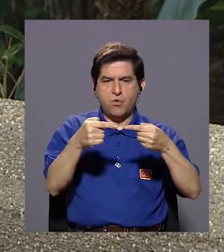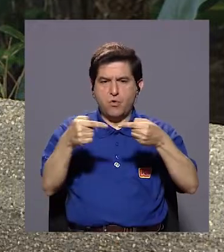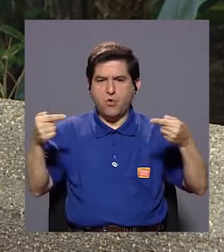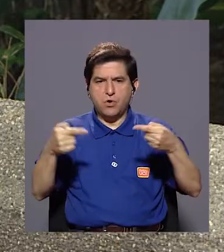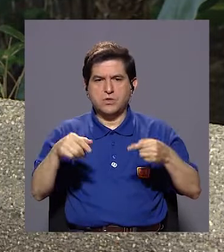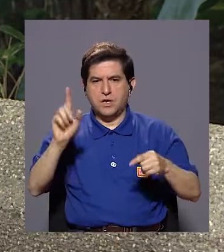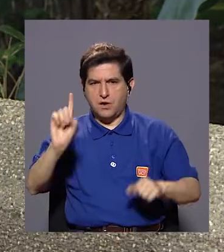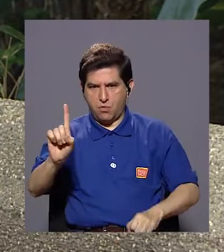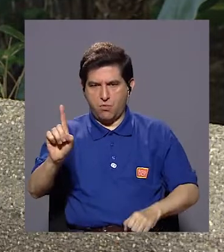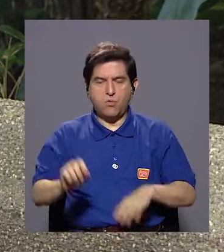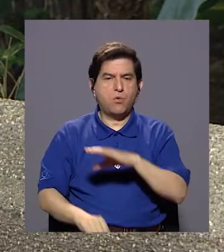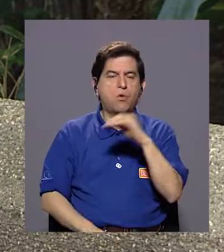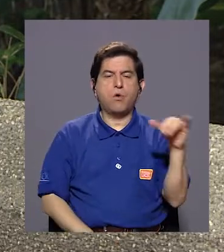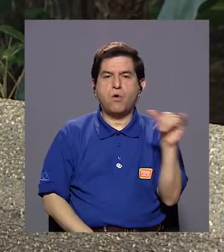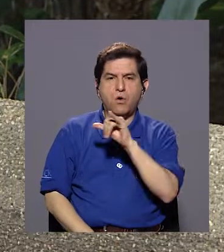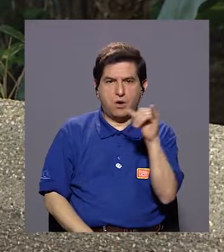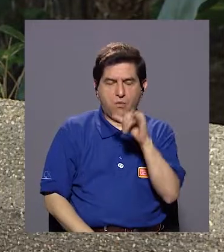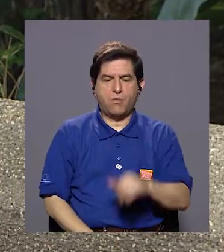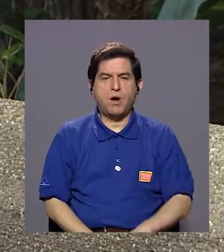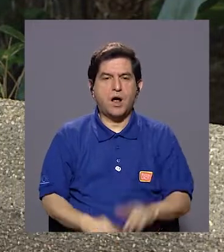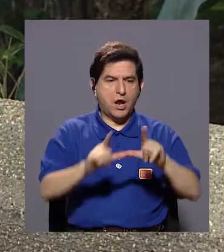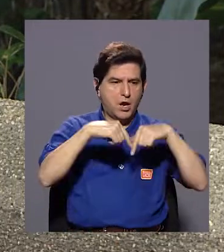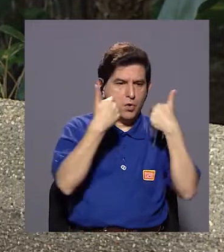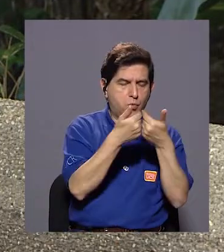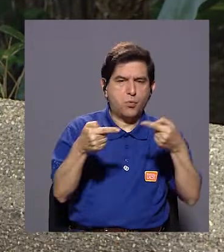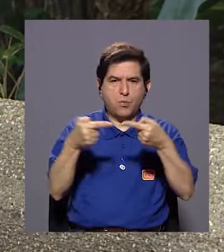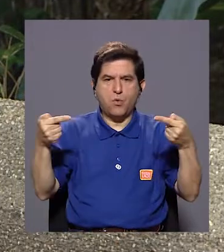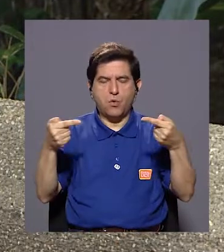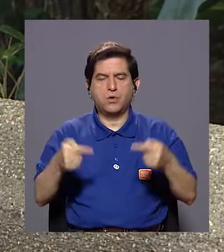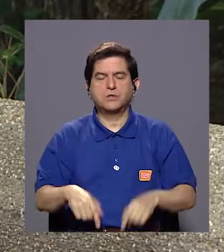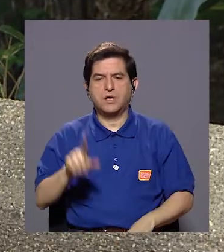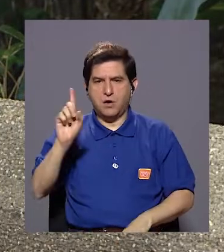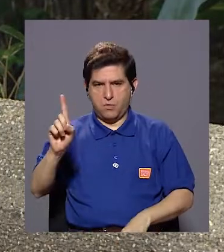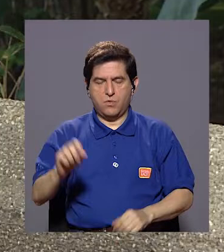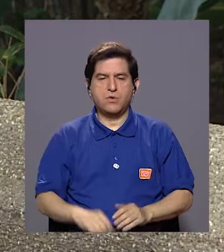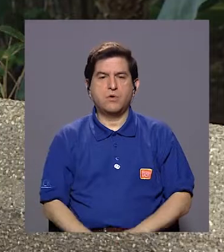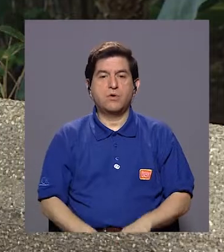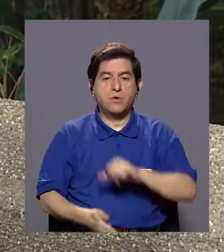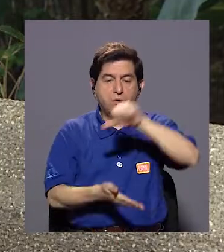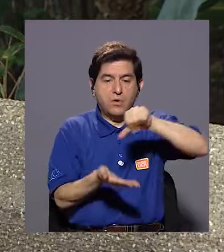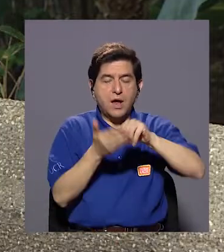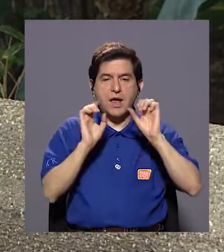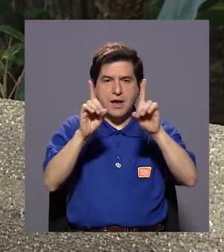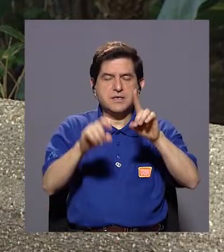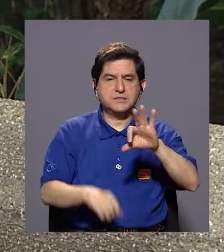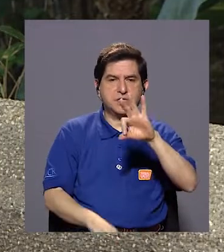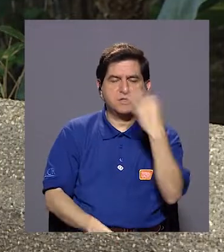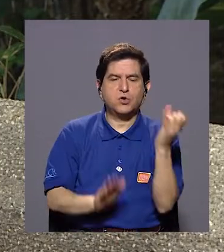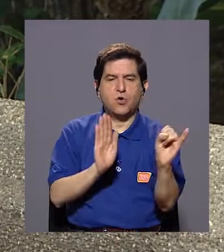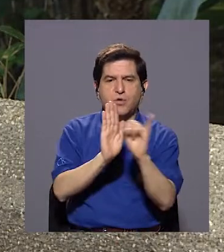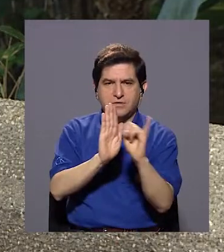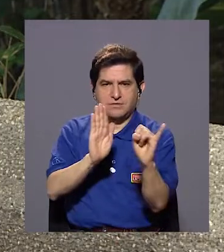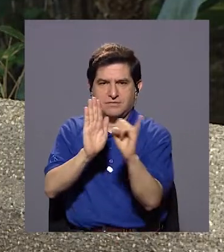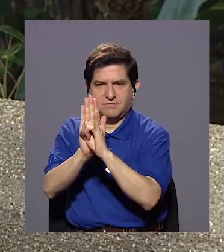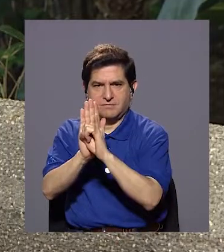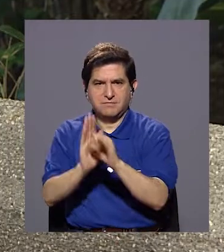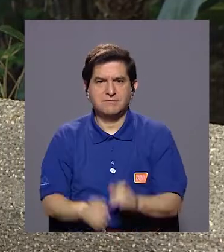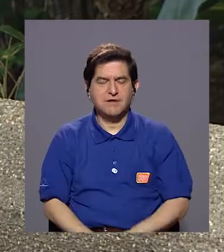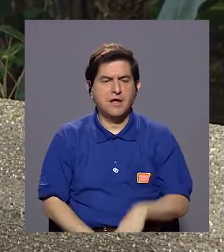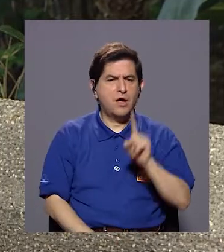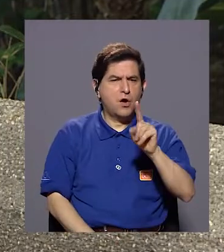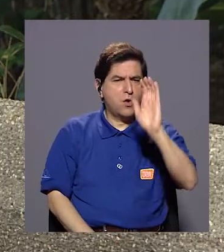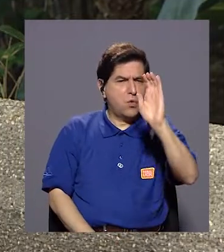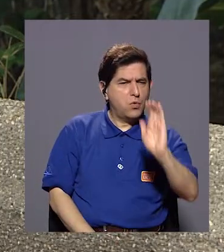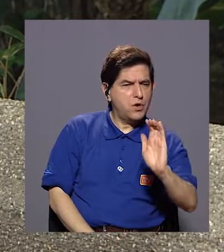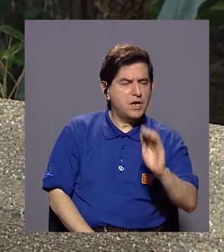otra, o también puede ser también grupal, ¿verdad? Uh-huh. Y yo, en el centro educativo, una forma de identificar, digamos, que